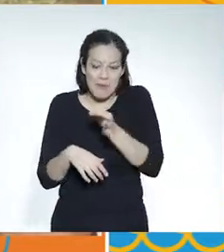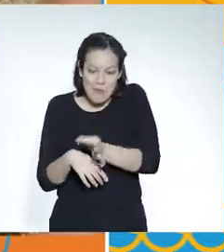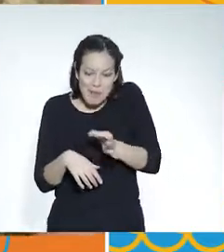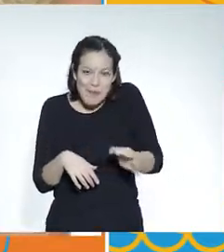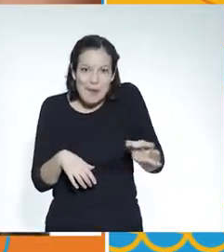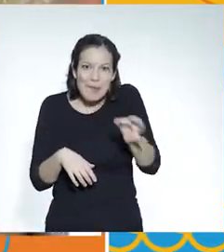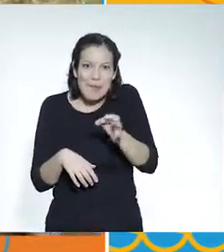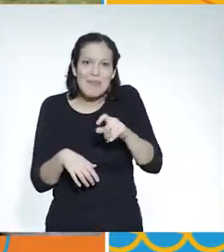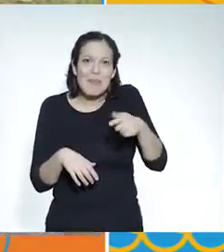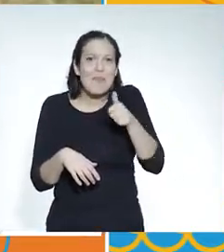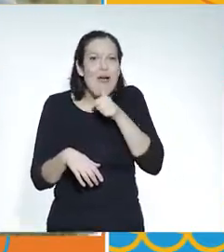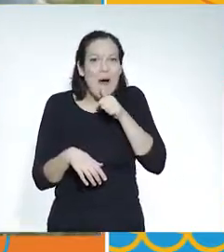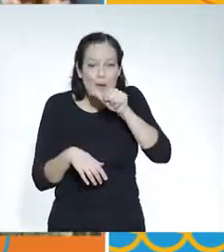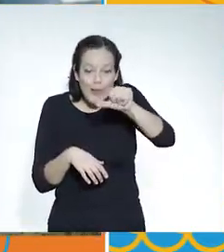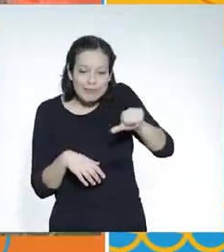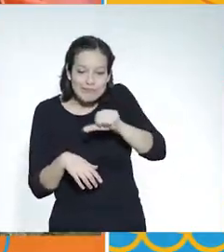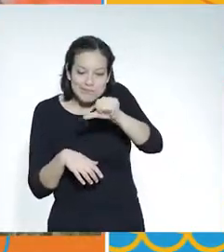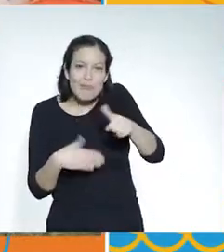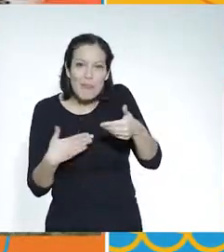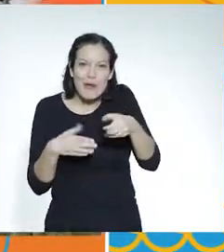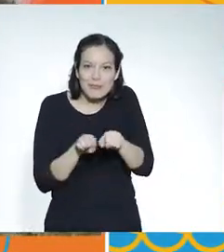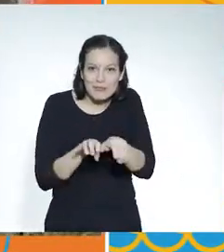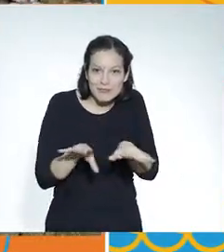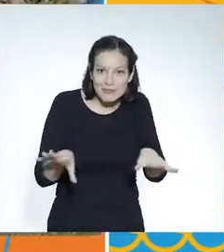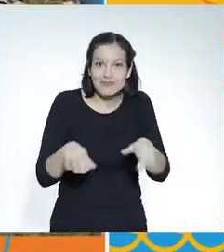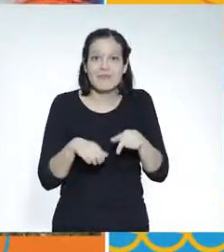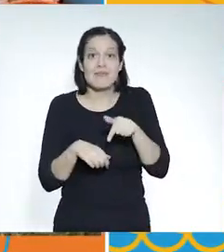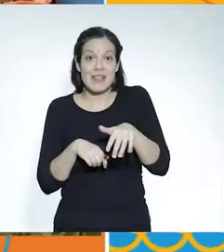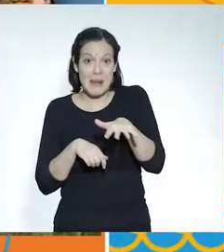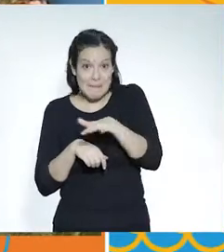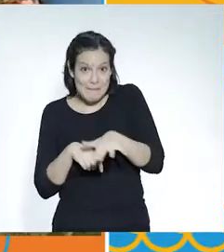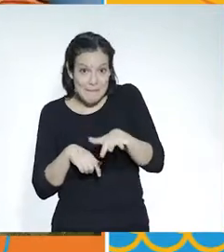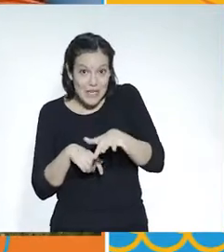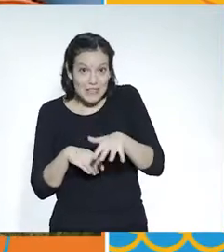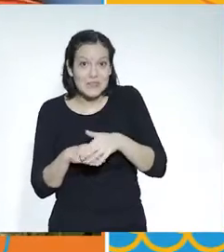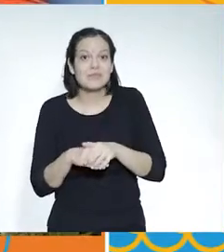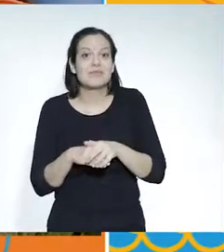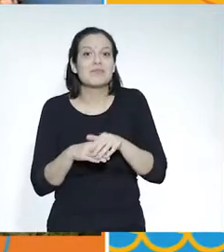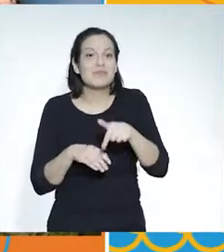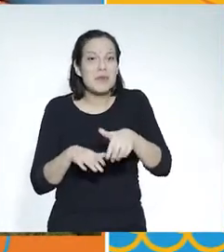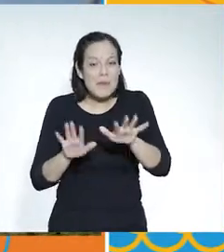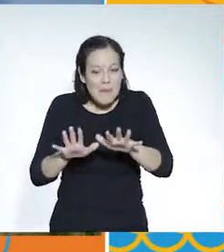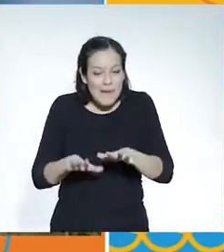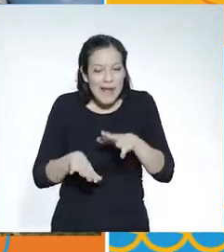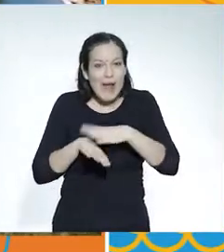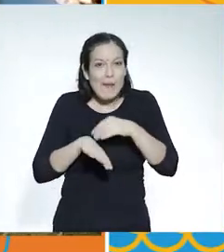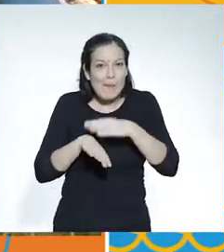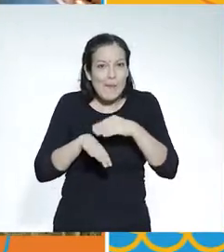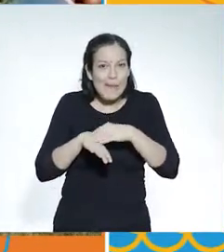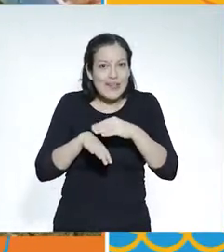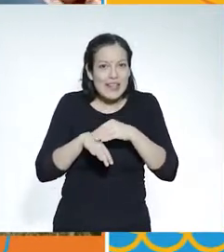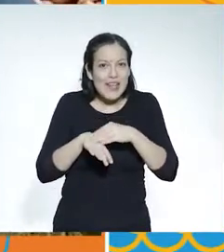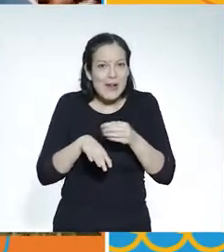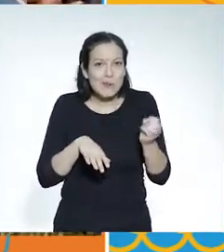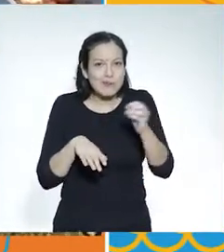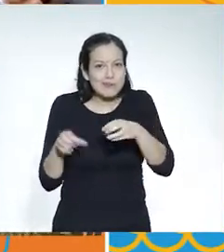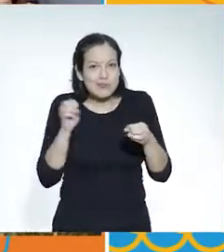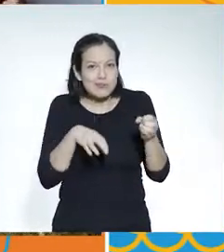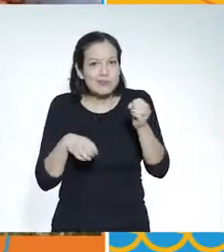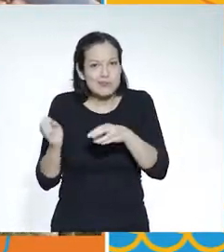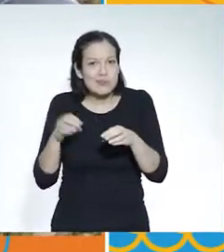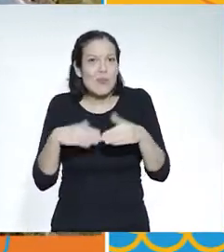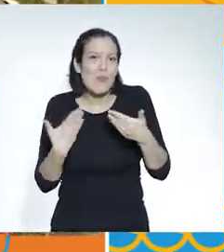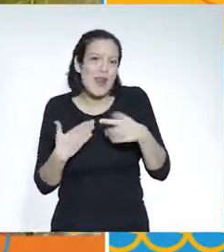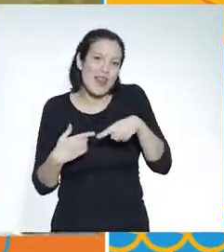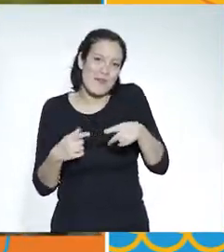que pase el agua. A este espacio acá lo vamos a estar rellenando de nuestro sustrato, de nuestra tierra, para poder sembrar lo que